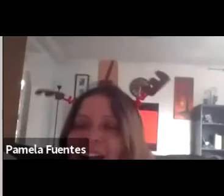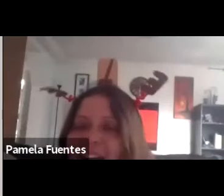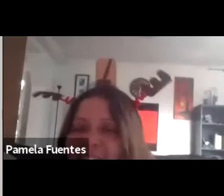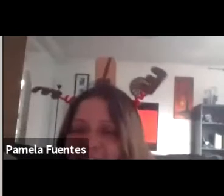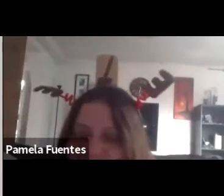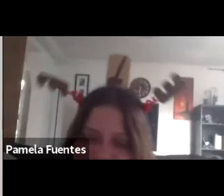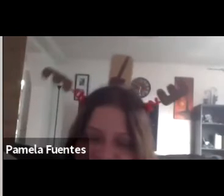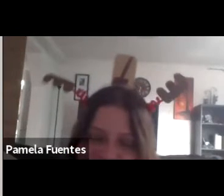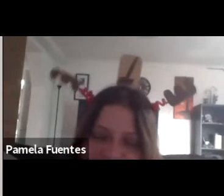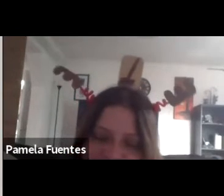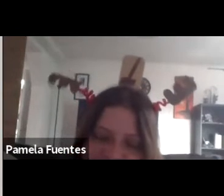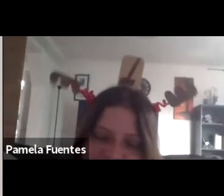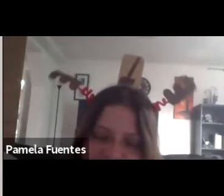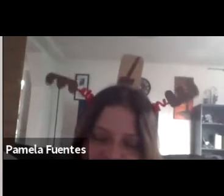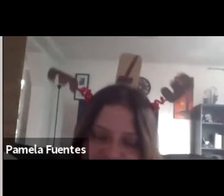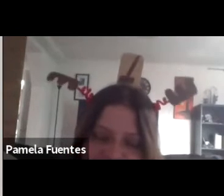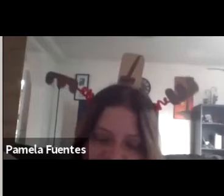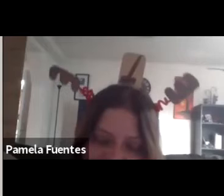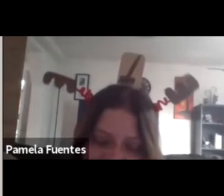acusando!